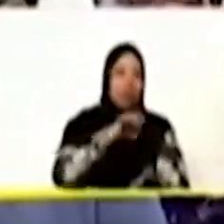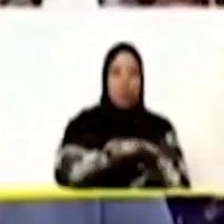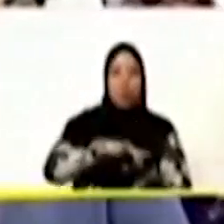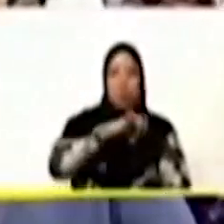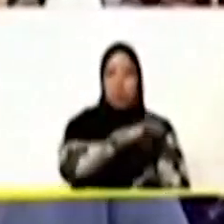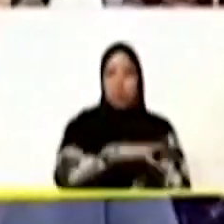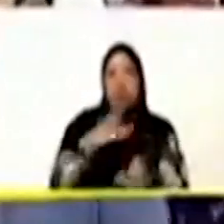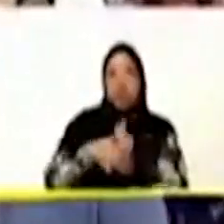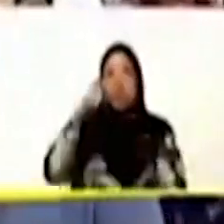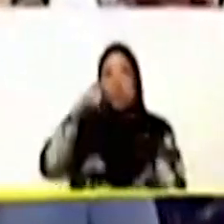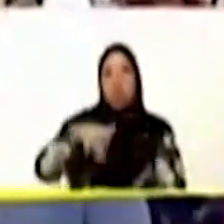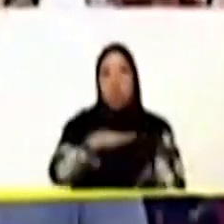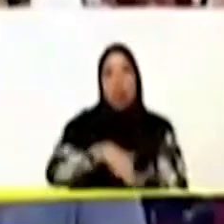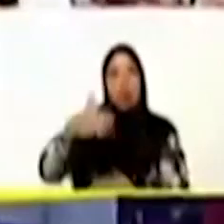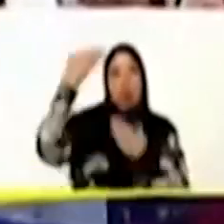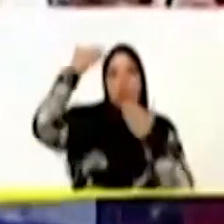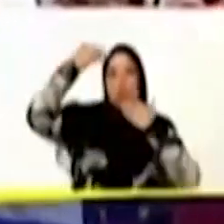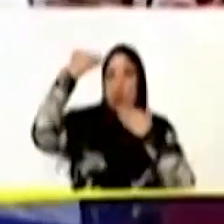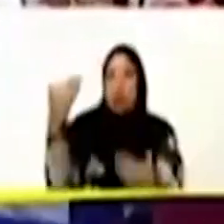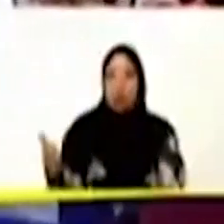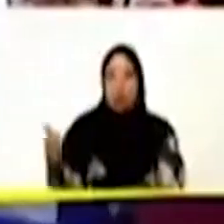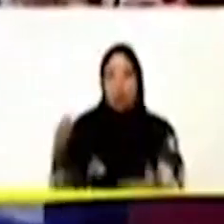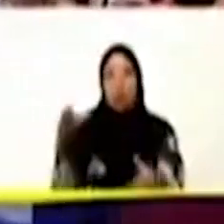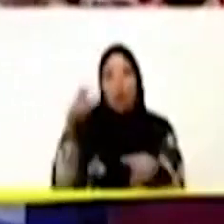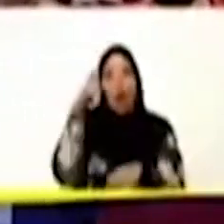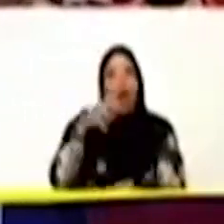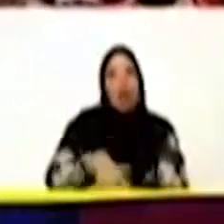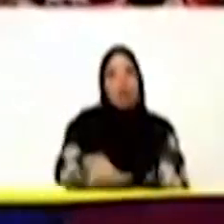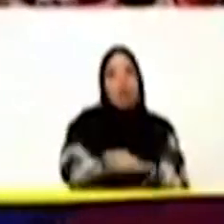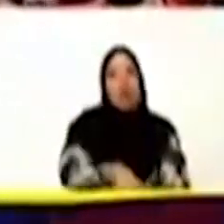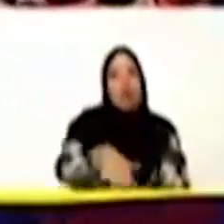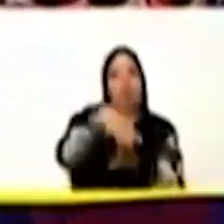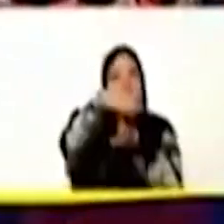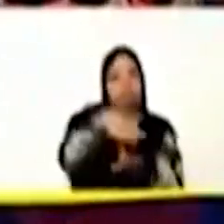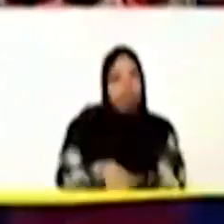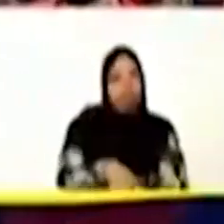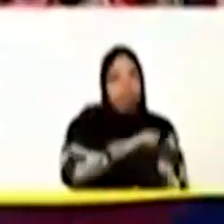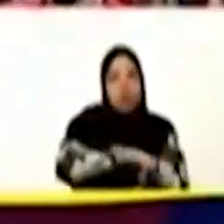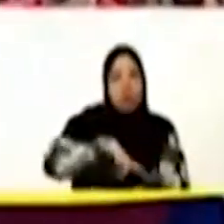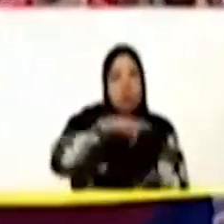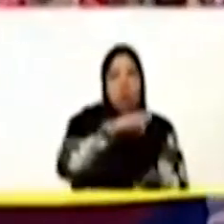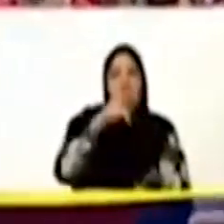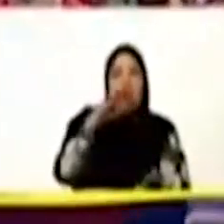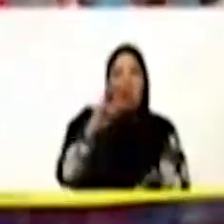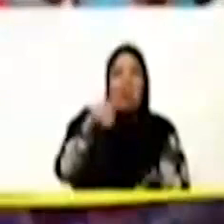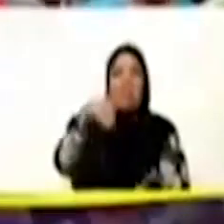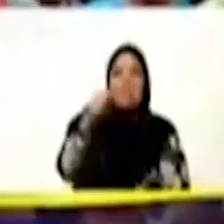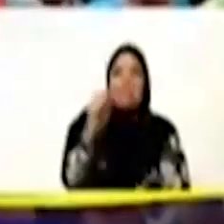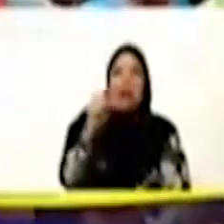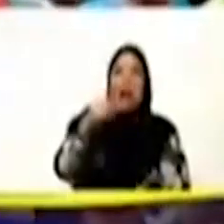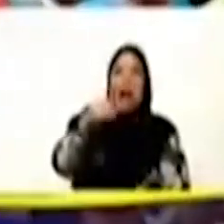pueblo mapuche, un saludo al pueblo mapuche, tan reprimido, tan torturado y